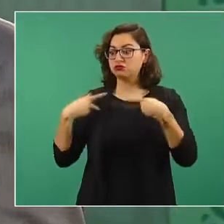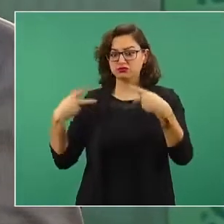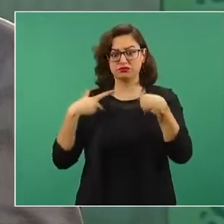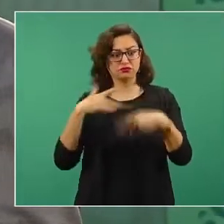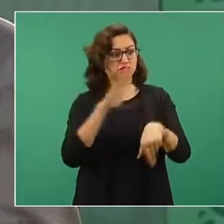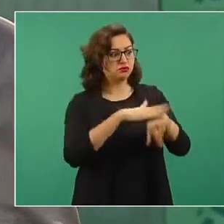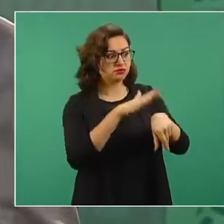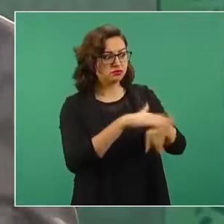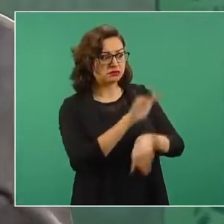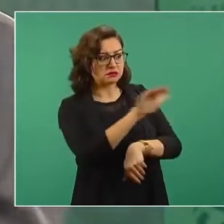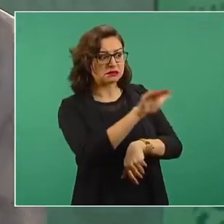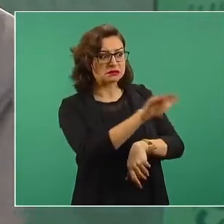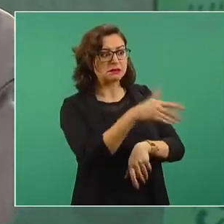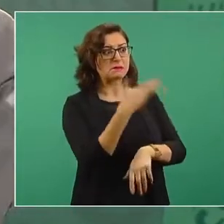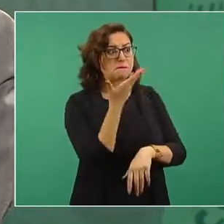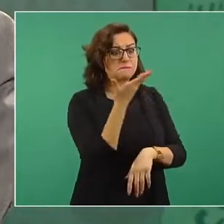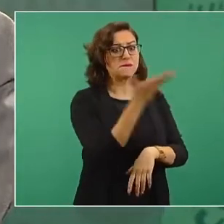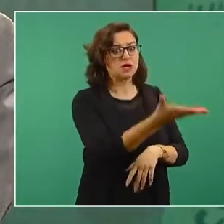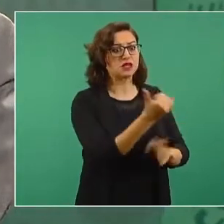de